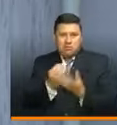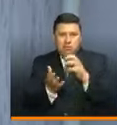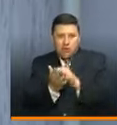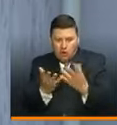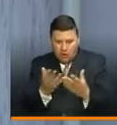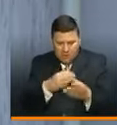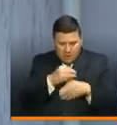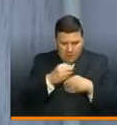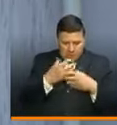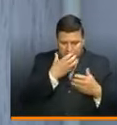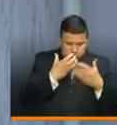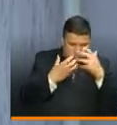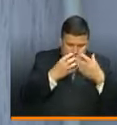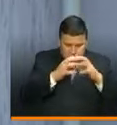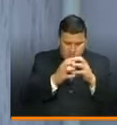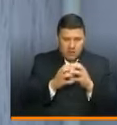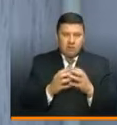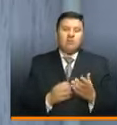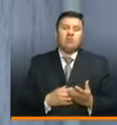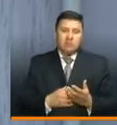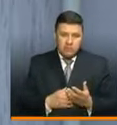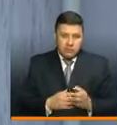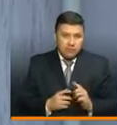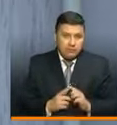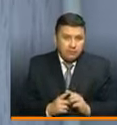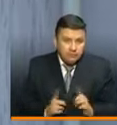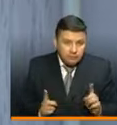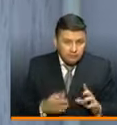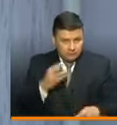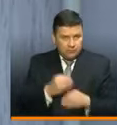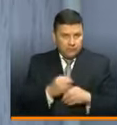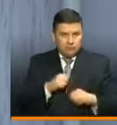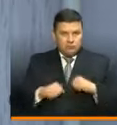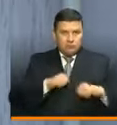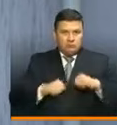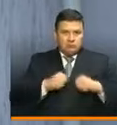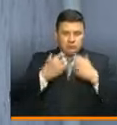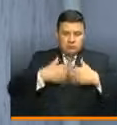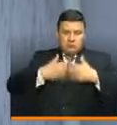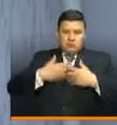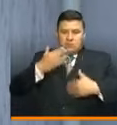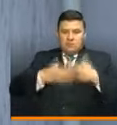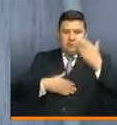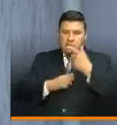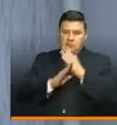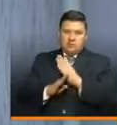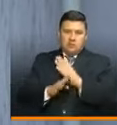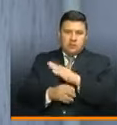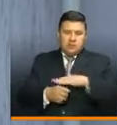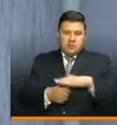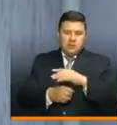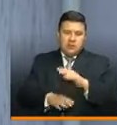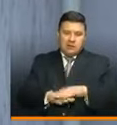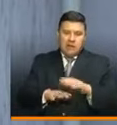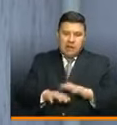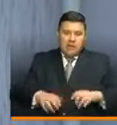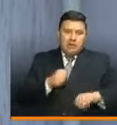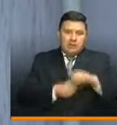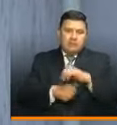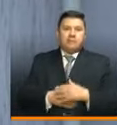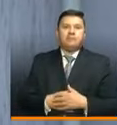complementos complementarios, pero además reactiva el resto de industrias a partir de protegerlas y permitirlas retomar la actividad.